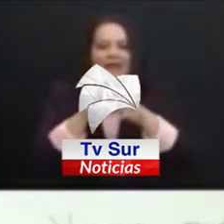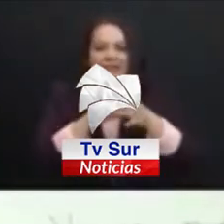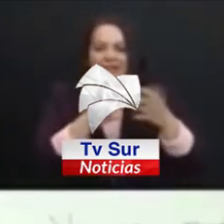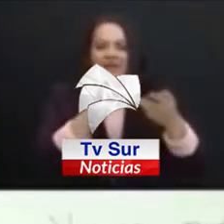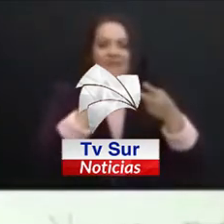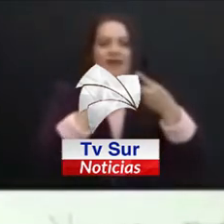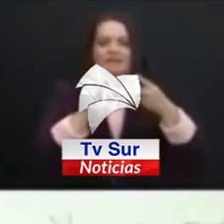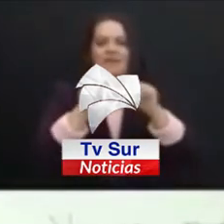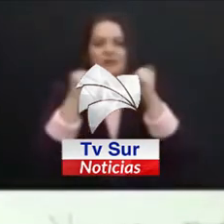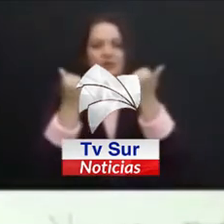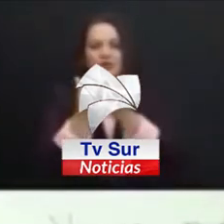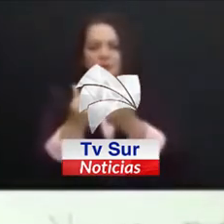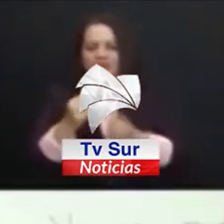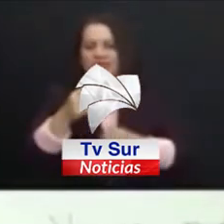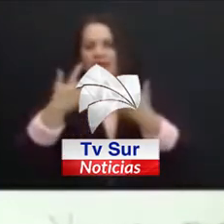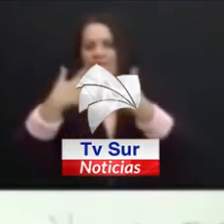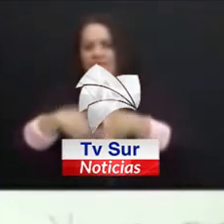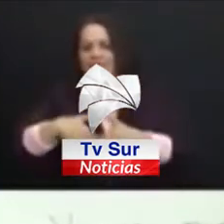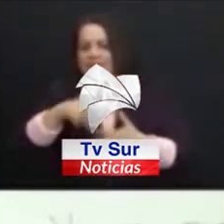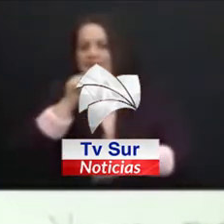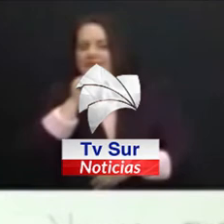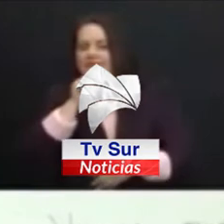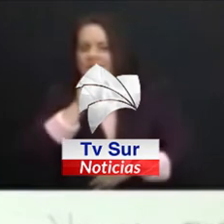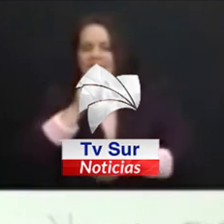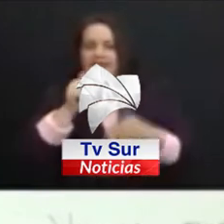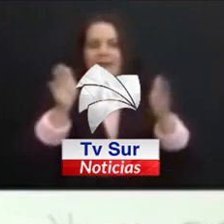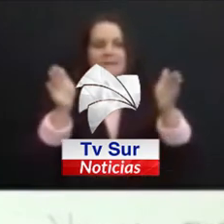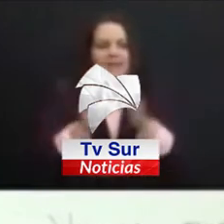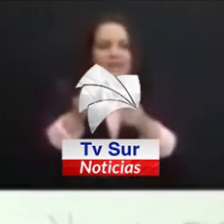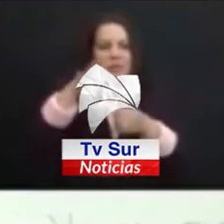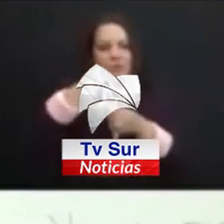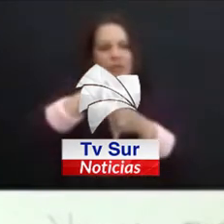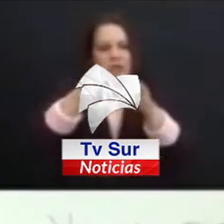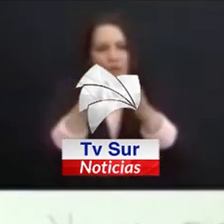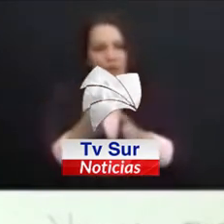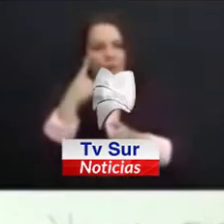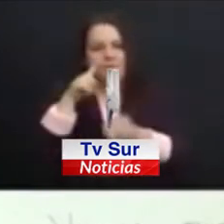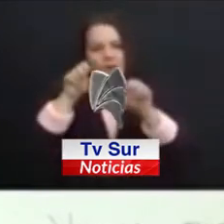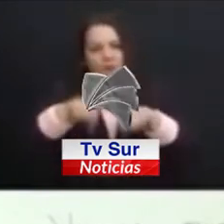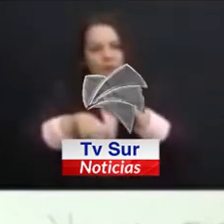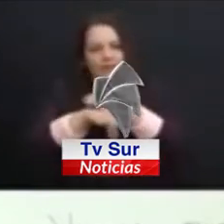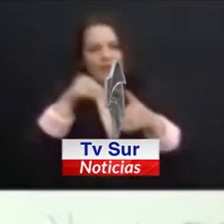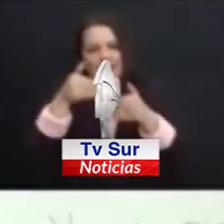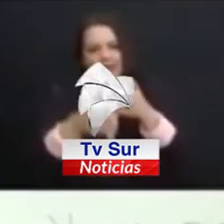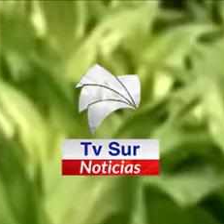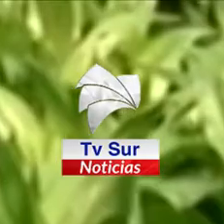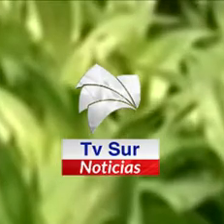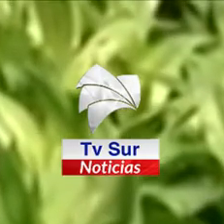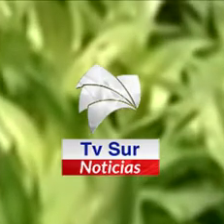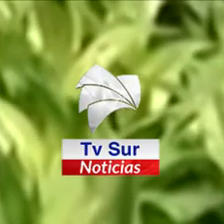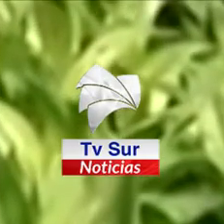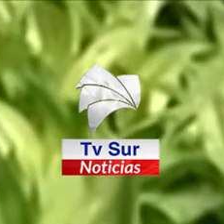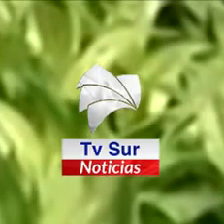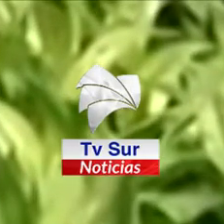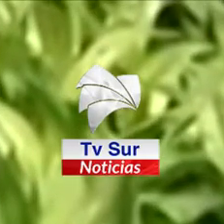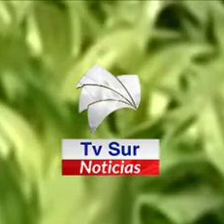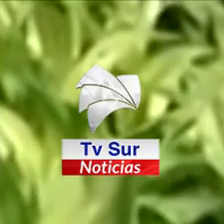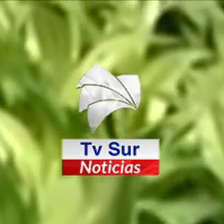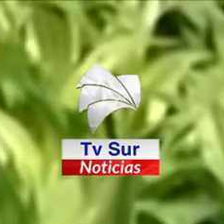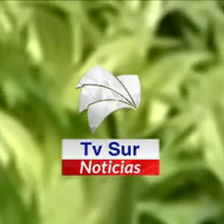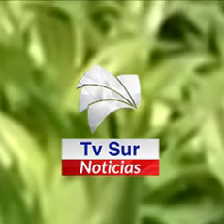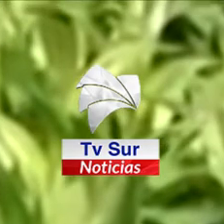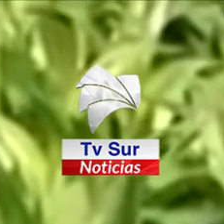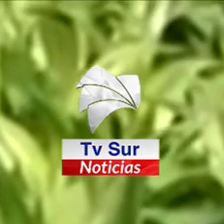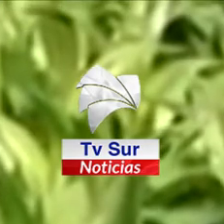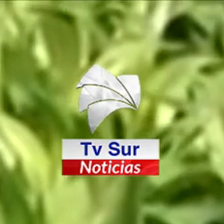asociaciones, empresas privadas, pequeños agricultores para poder salir adelante. Este es un proyecto de ley que